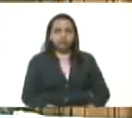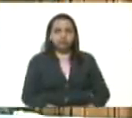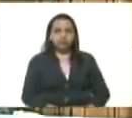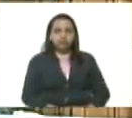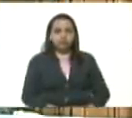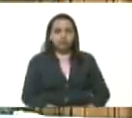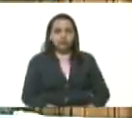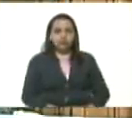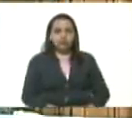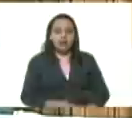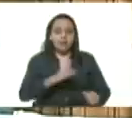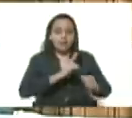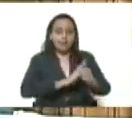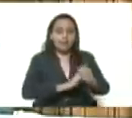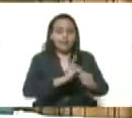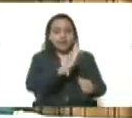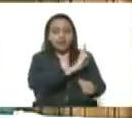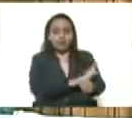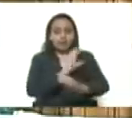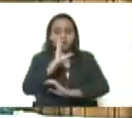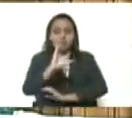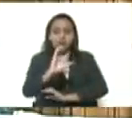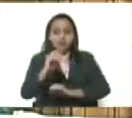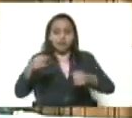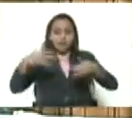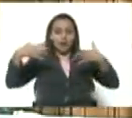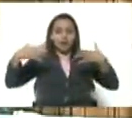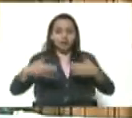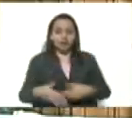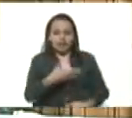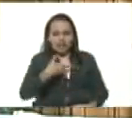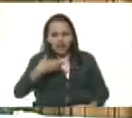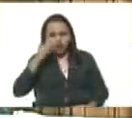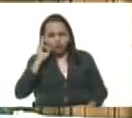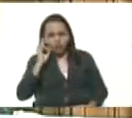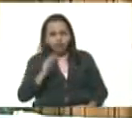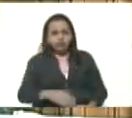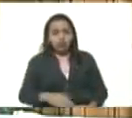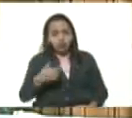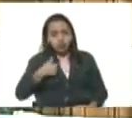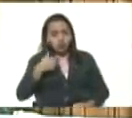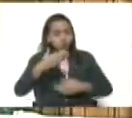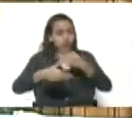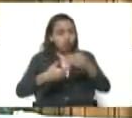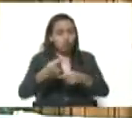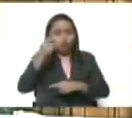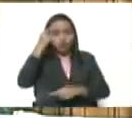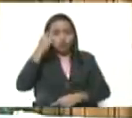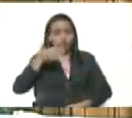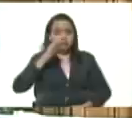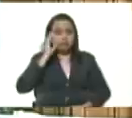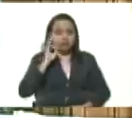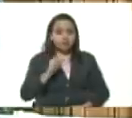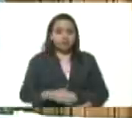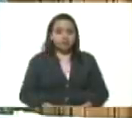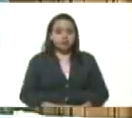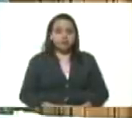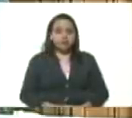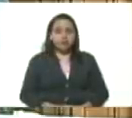vitamina C, mágico. Quien se lo quiera tomar, que lo tome, yo me lo tomo, como